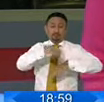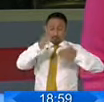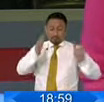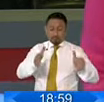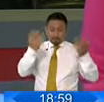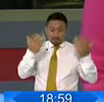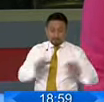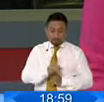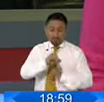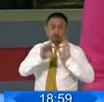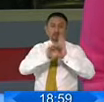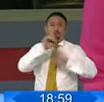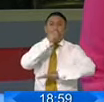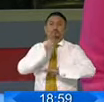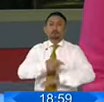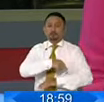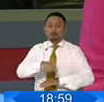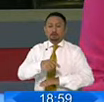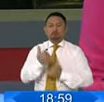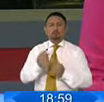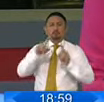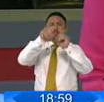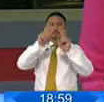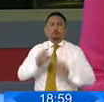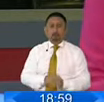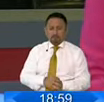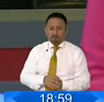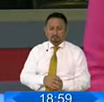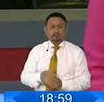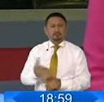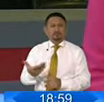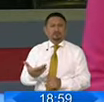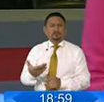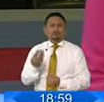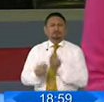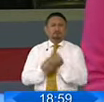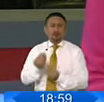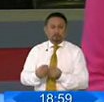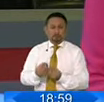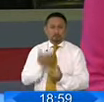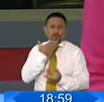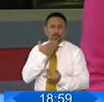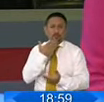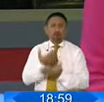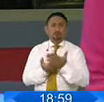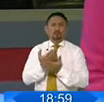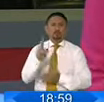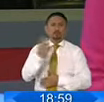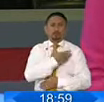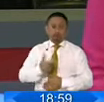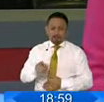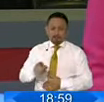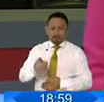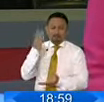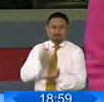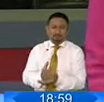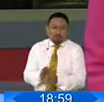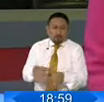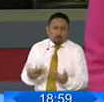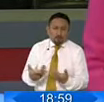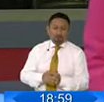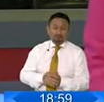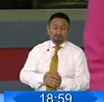por la Constitución, surge la interrogante sobre cuál sería el escenario más probable para definir el cese definitivo de su cargo. Un